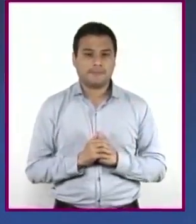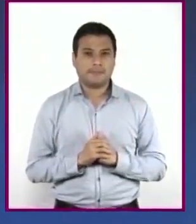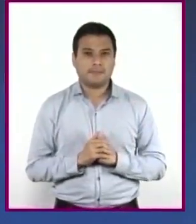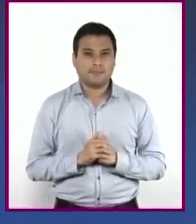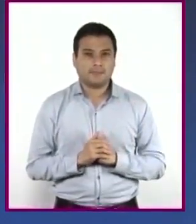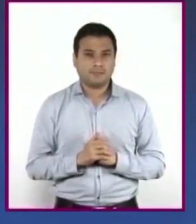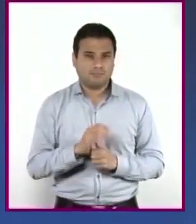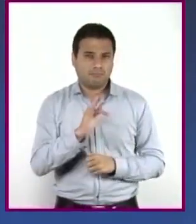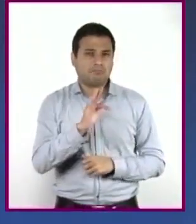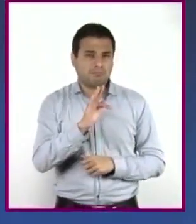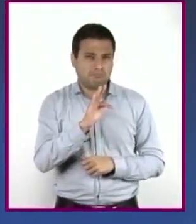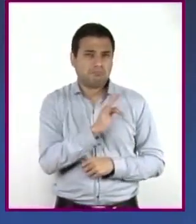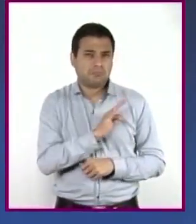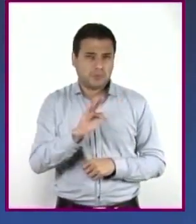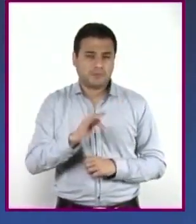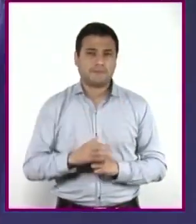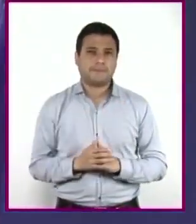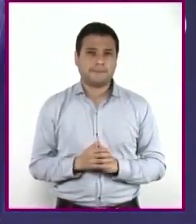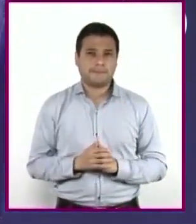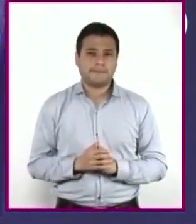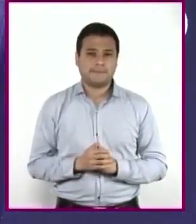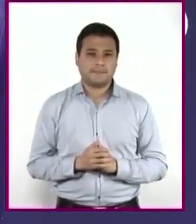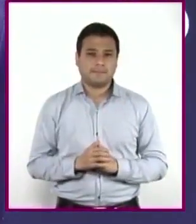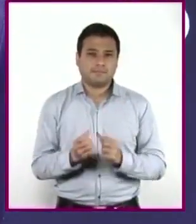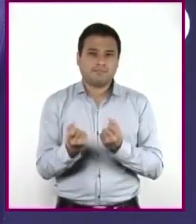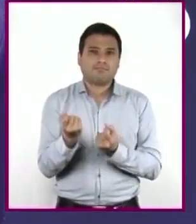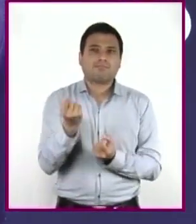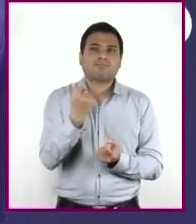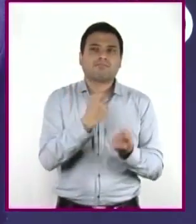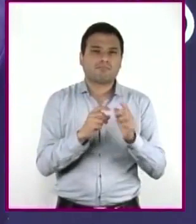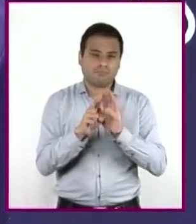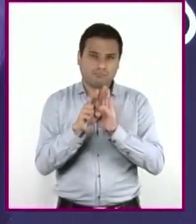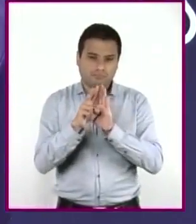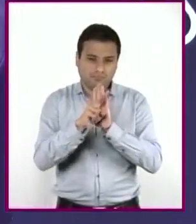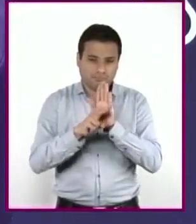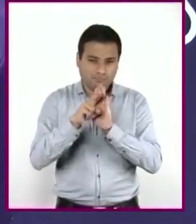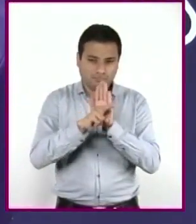podría decir que sí, pero a algunos no. O sea, no pueden